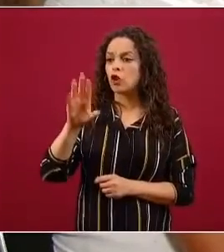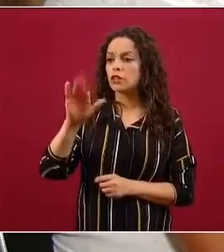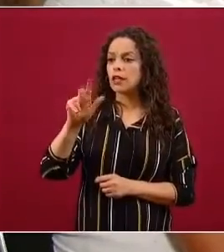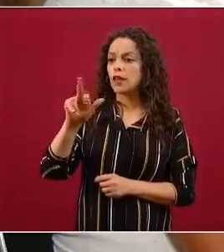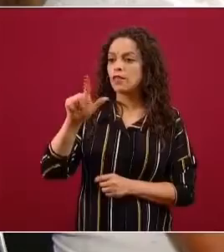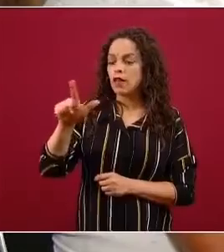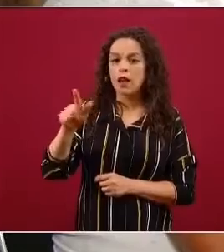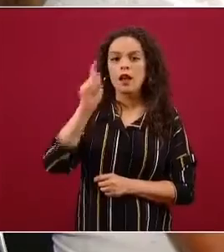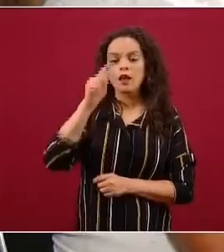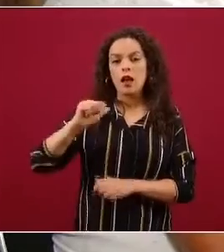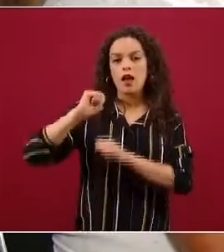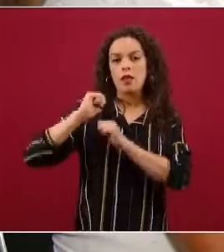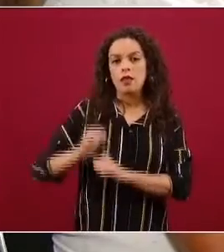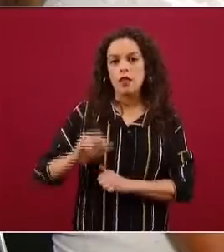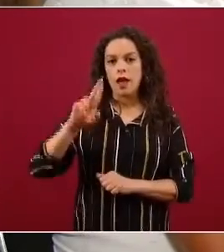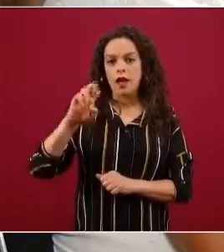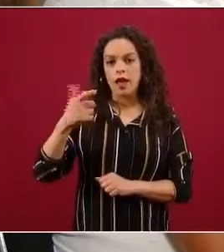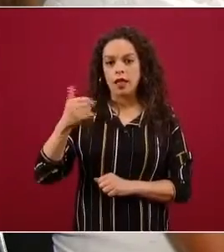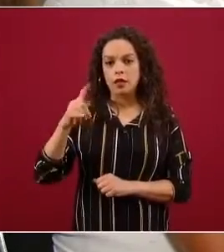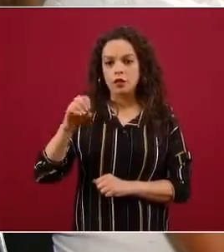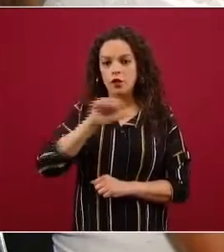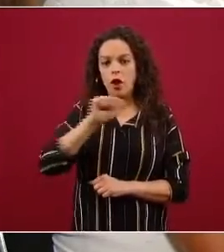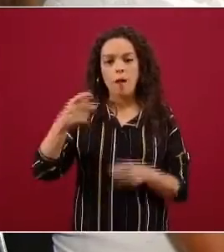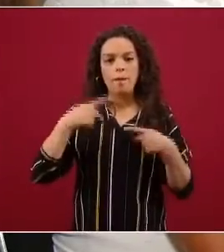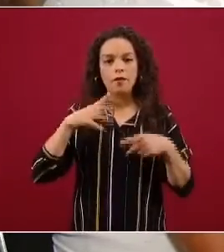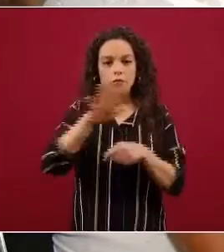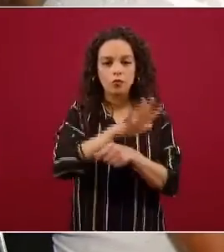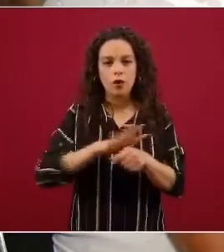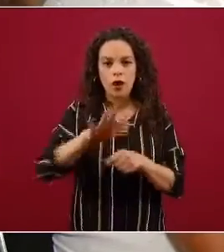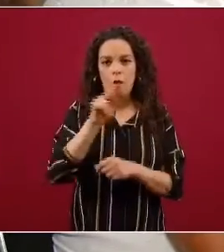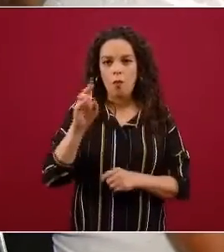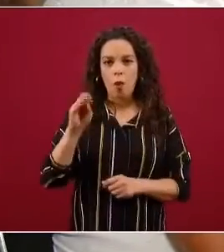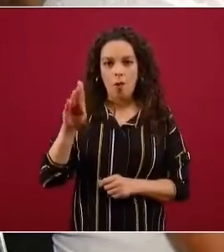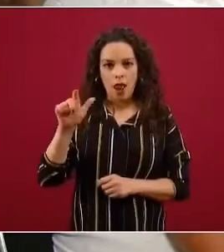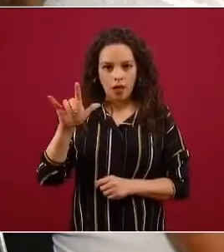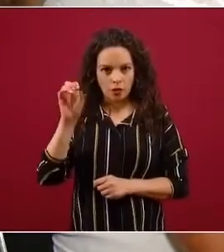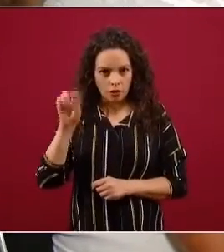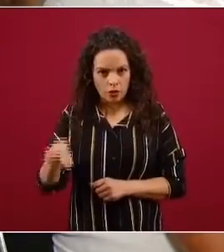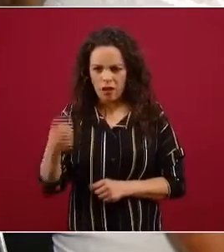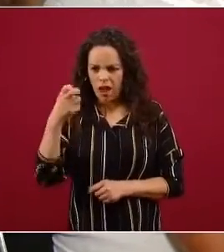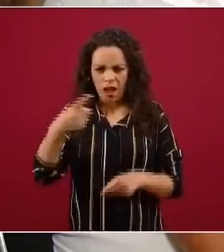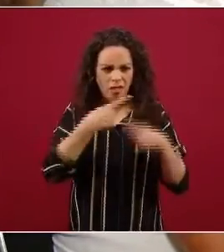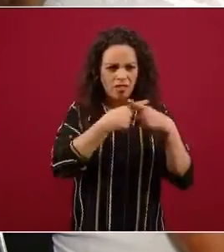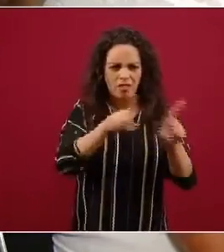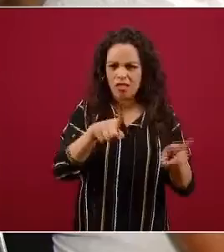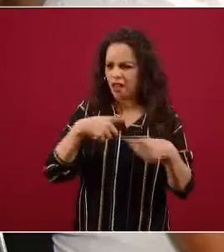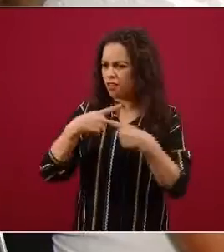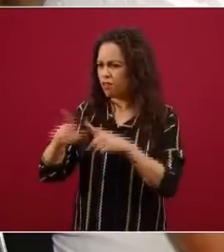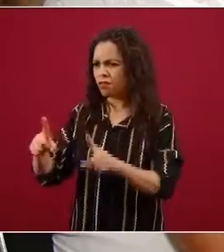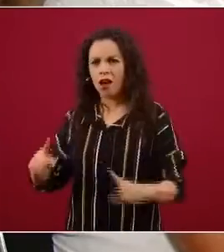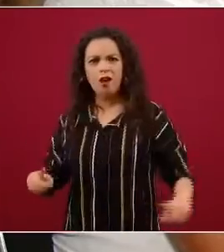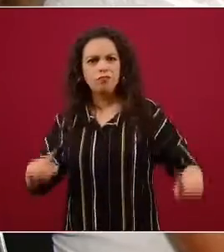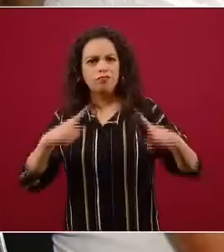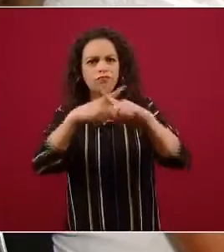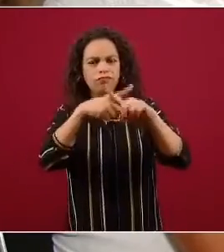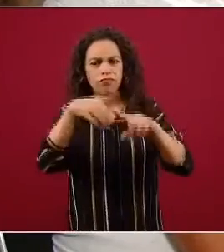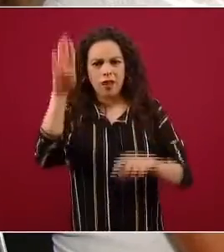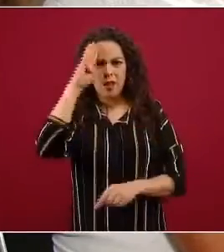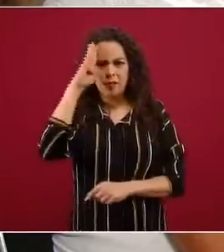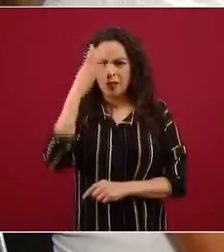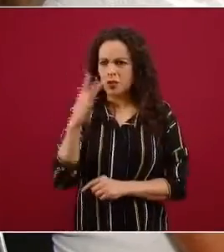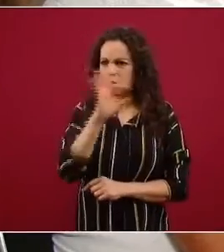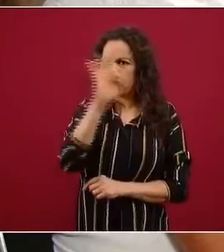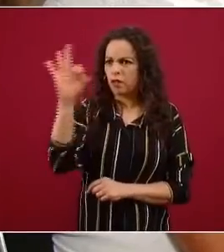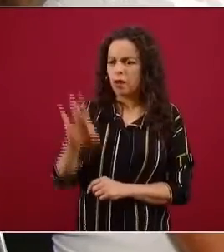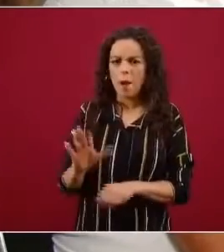Registro Nacional de Población. Y preguntarle a qué se debe esta diferencia tan enorme de cifras, es el 50%, ¿no? Hace